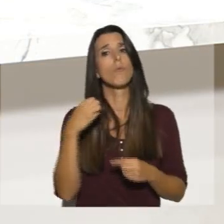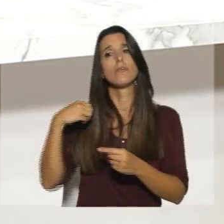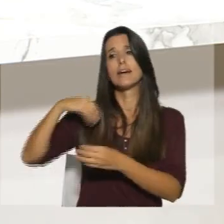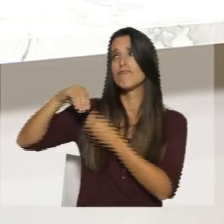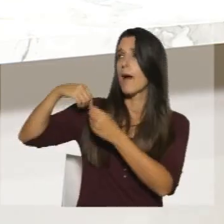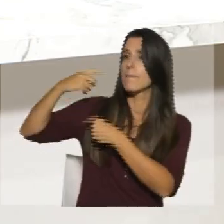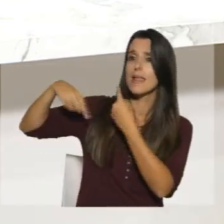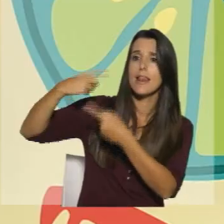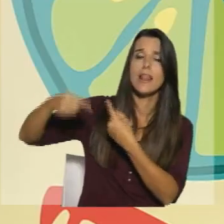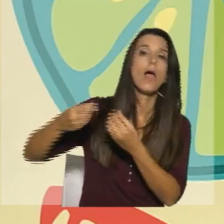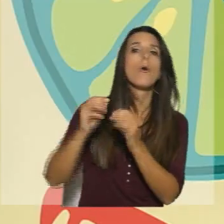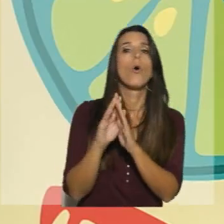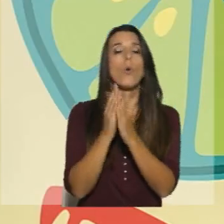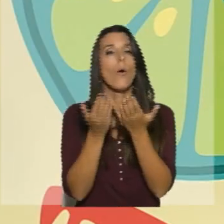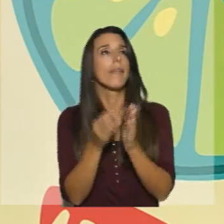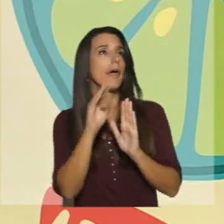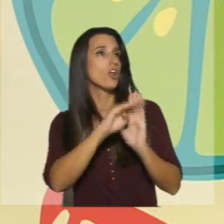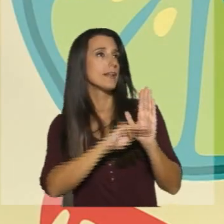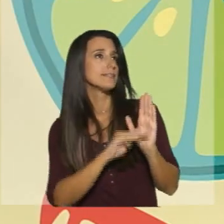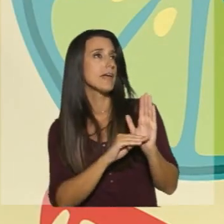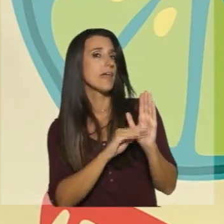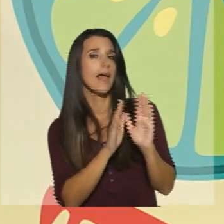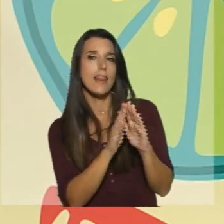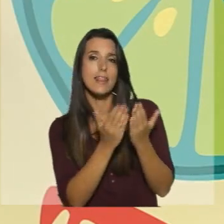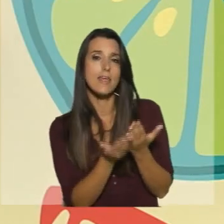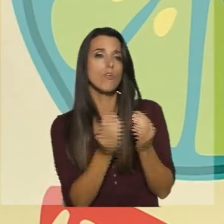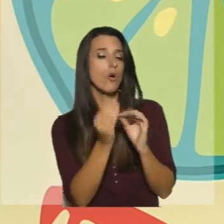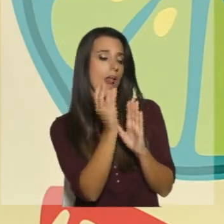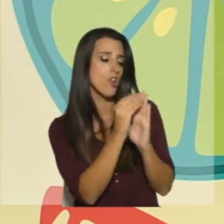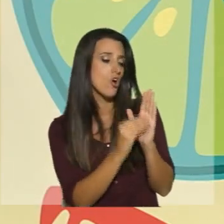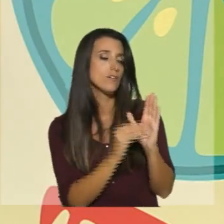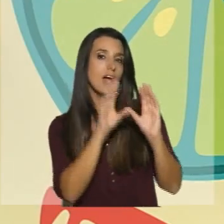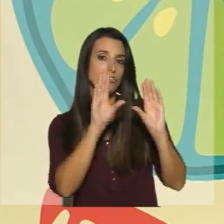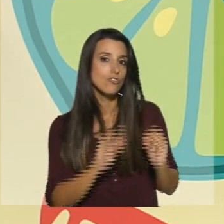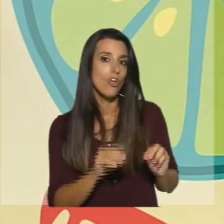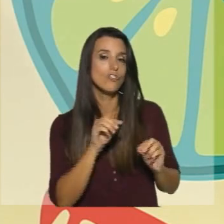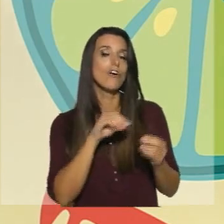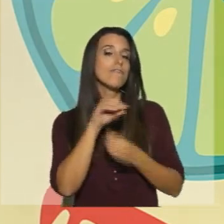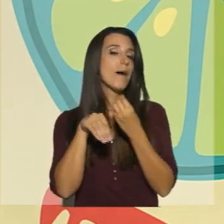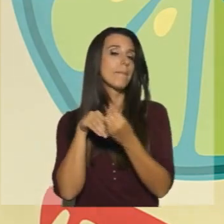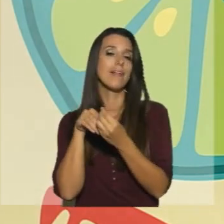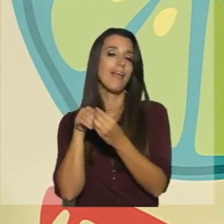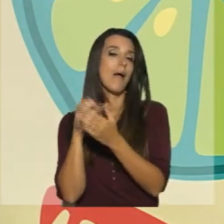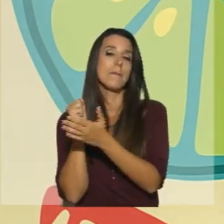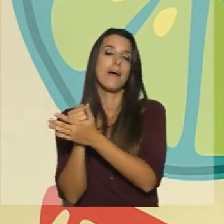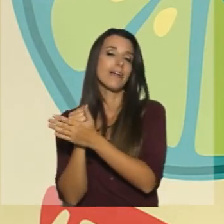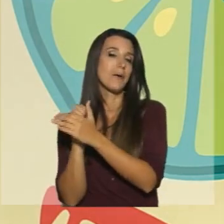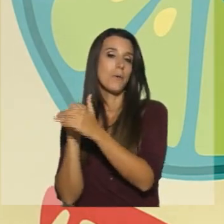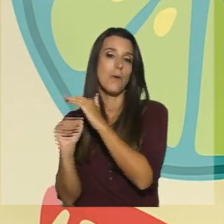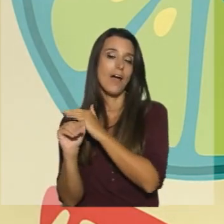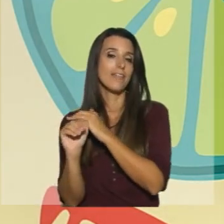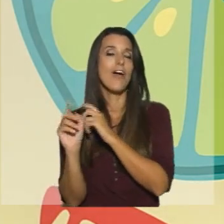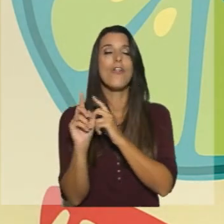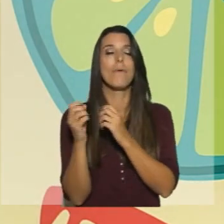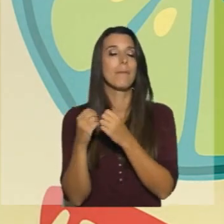generación. El cuaderno, el libro de las recetas. Totalmente. Con las anotaciones, me parece que eso queda en la familia, ahí va. Sí, no se tiene que perder.